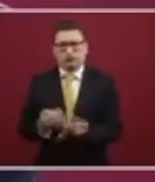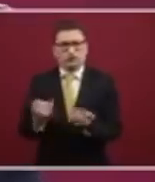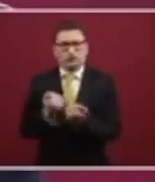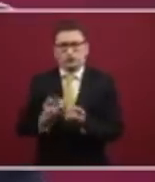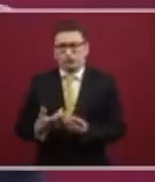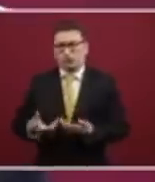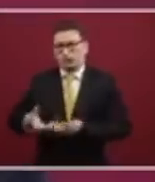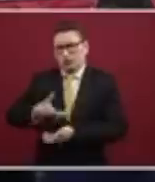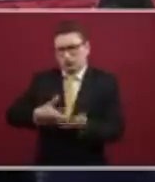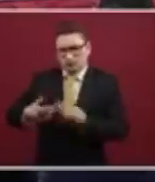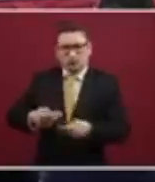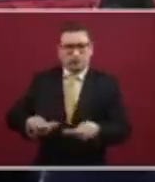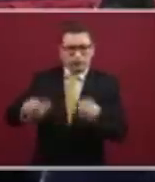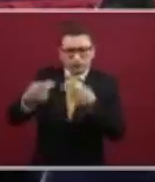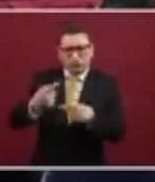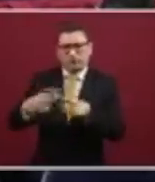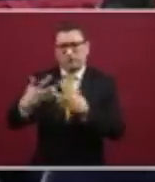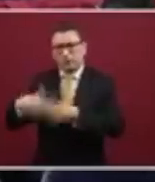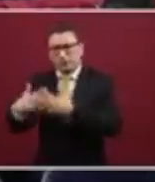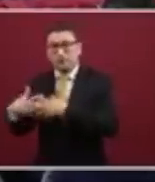comerciantes, empresarios, pero había